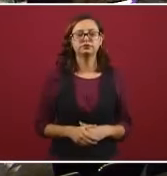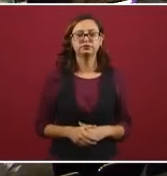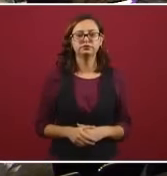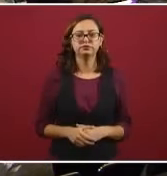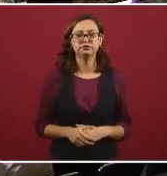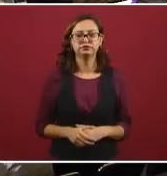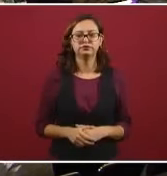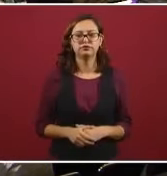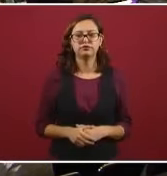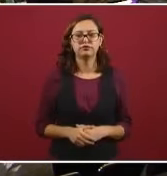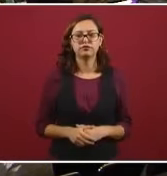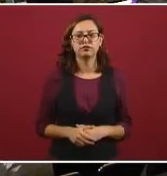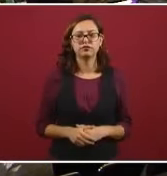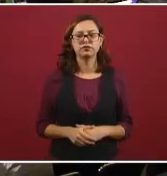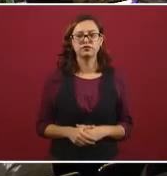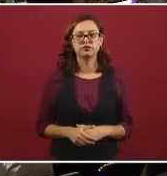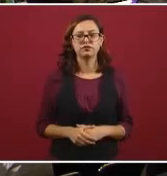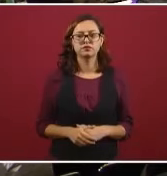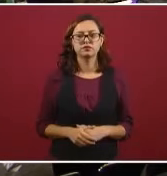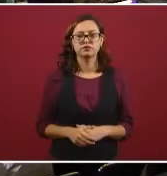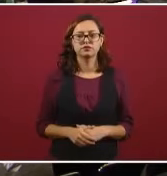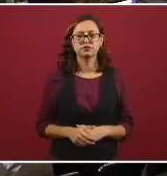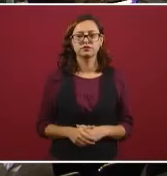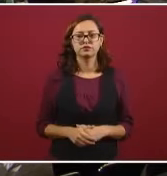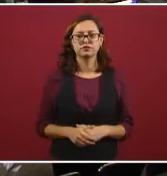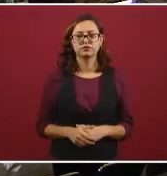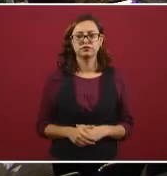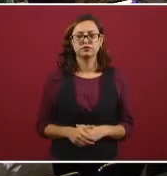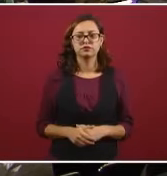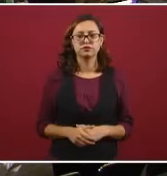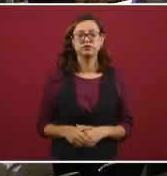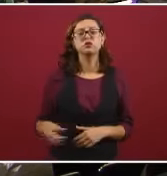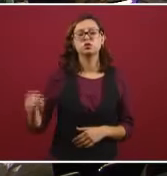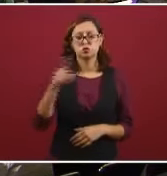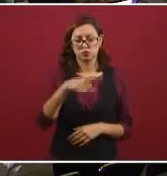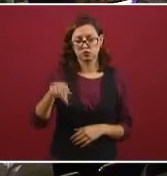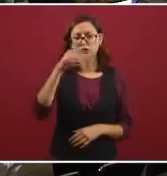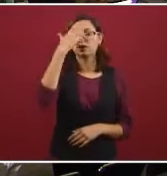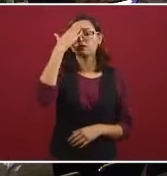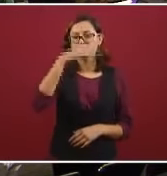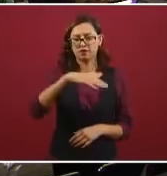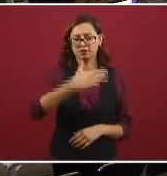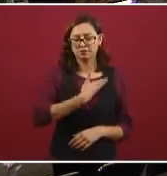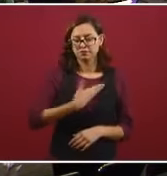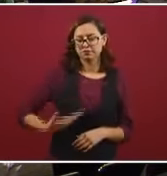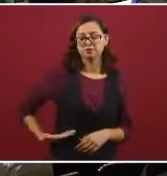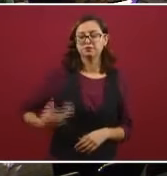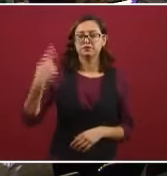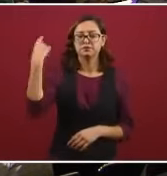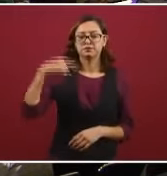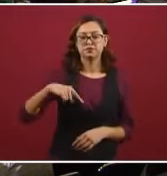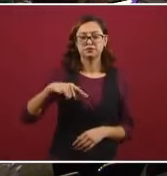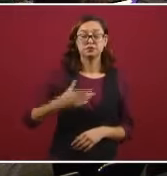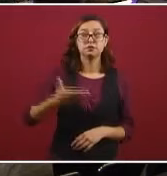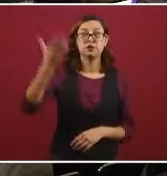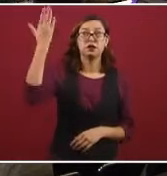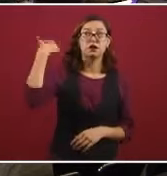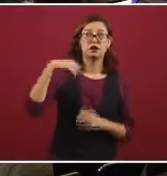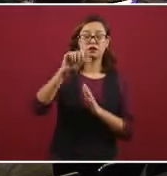Como es de su conocimiento, por instrucciones del presidente de la República, desde el mes de